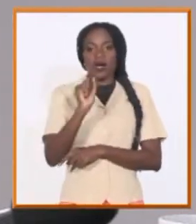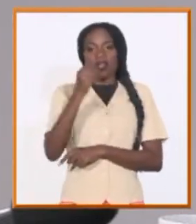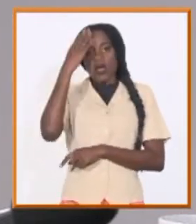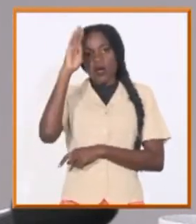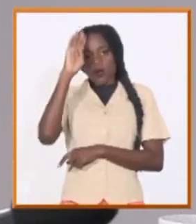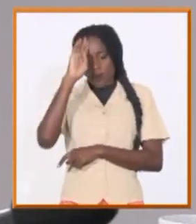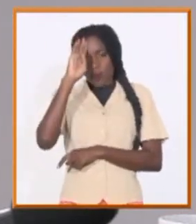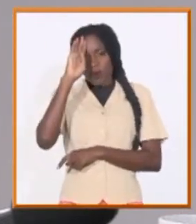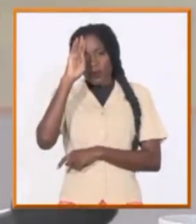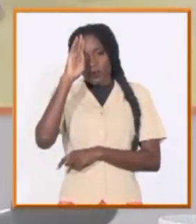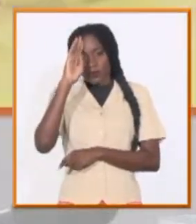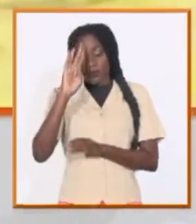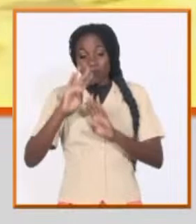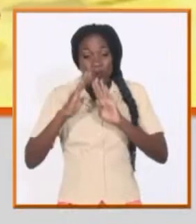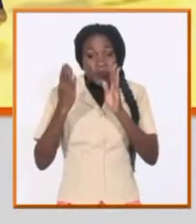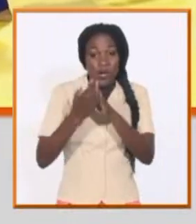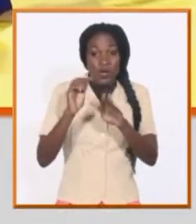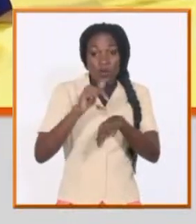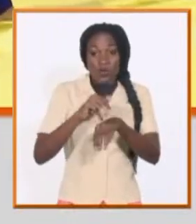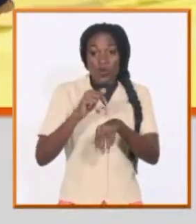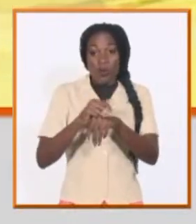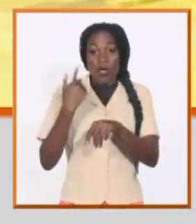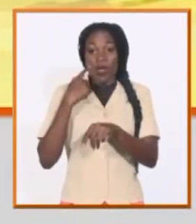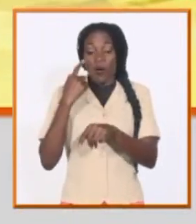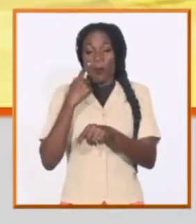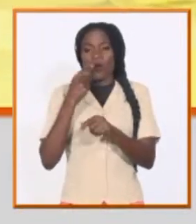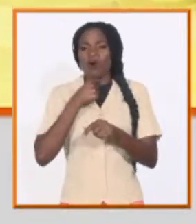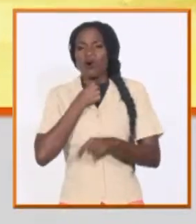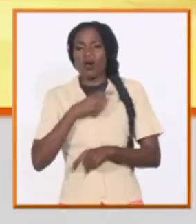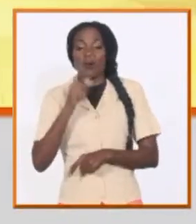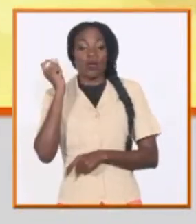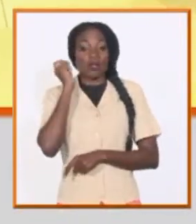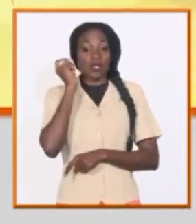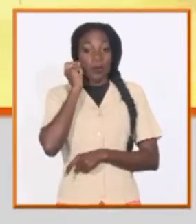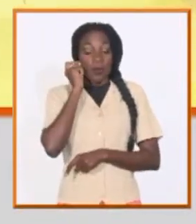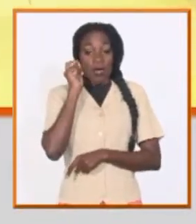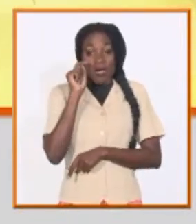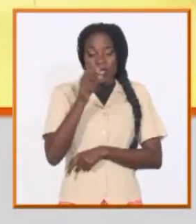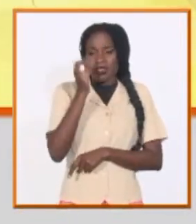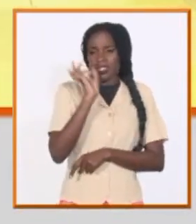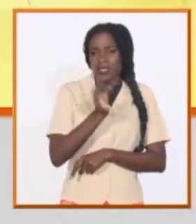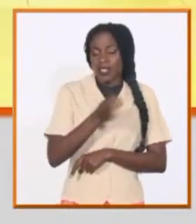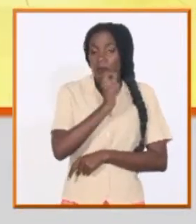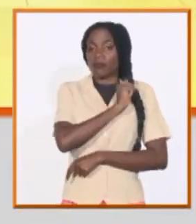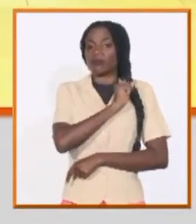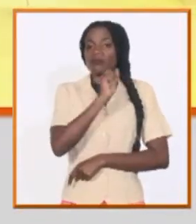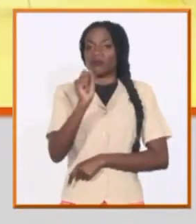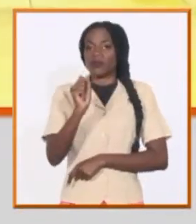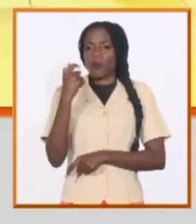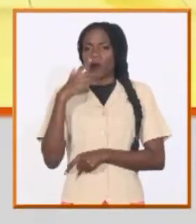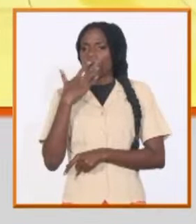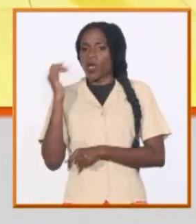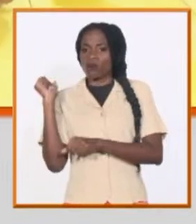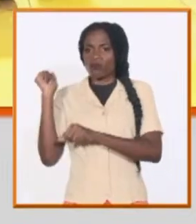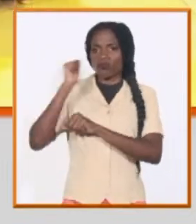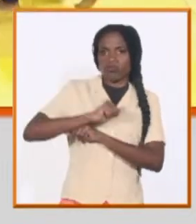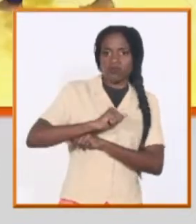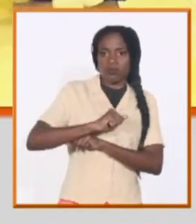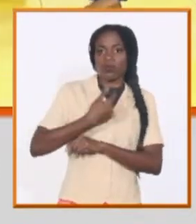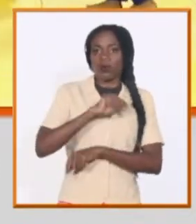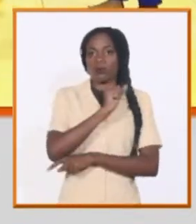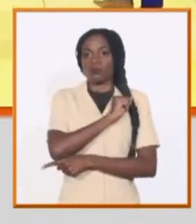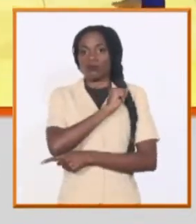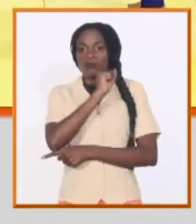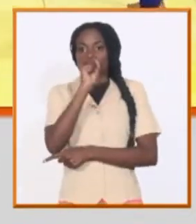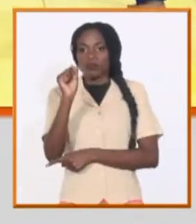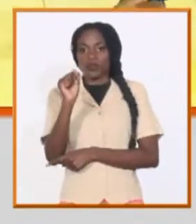fueron convincentes en todos los combates. Por ejemplo, esta muchacha Idelines Gómez siempre ganó por hipón, una muchacha que sabe guerrear, a veces